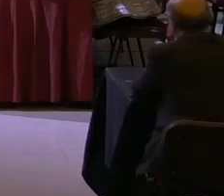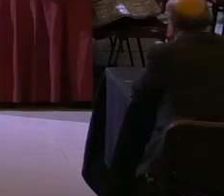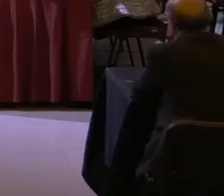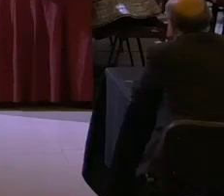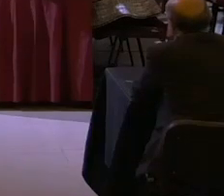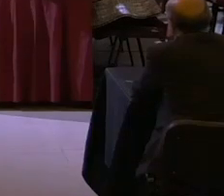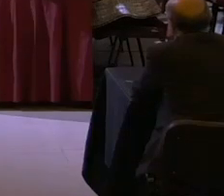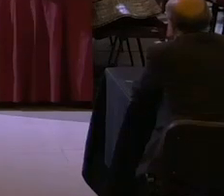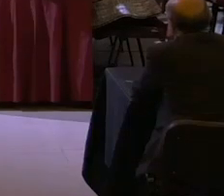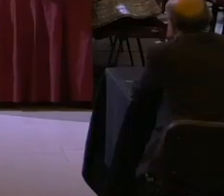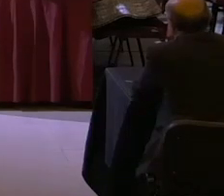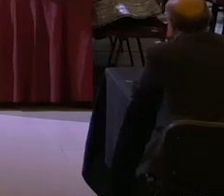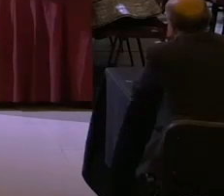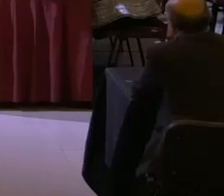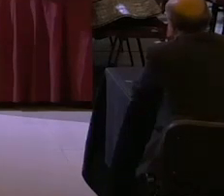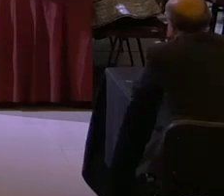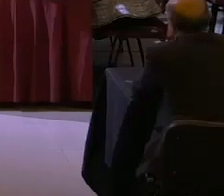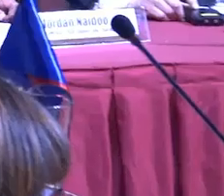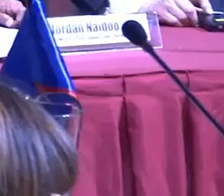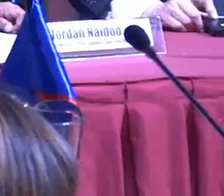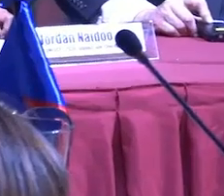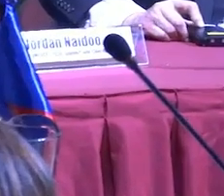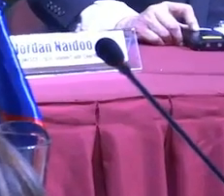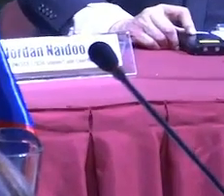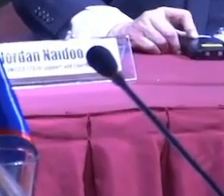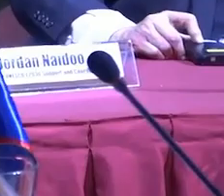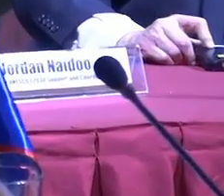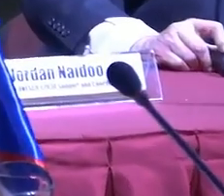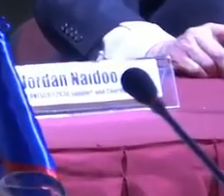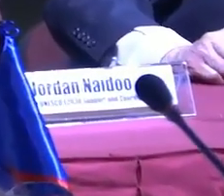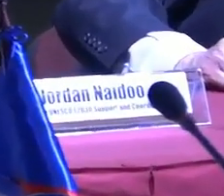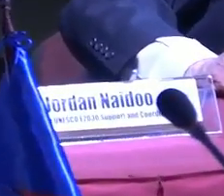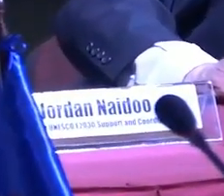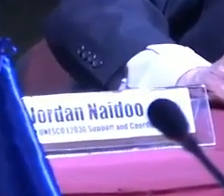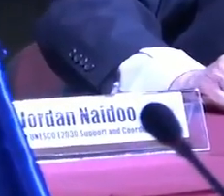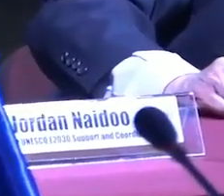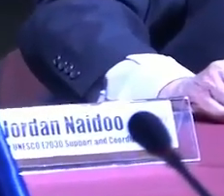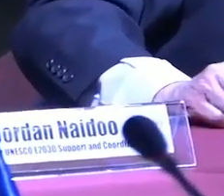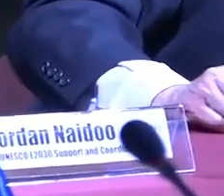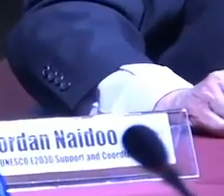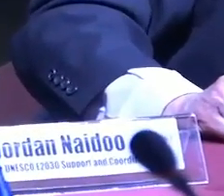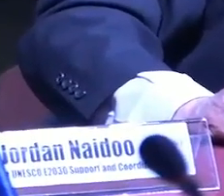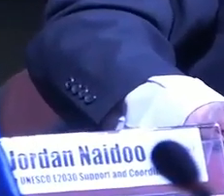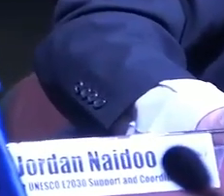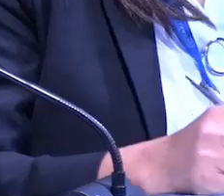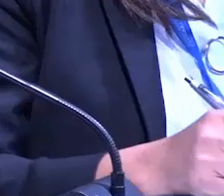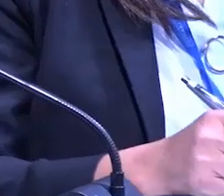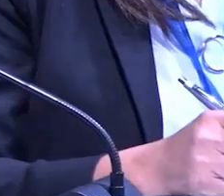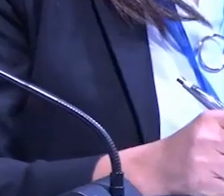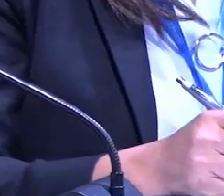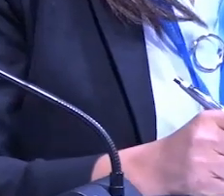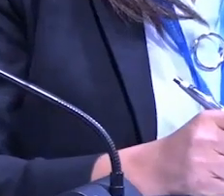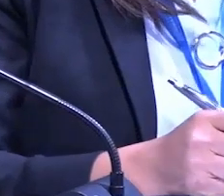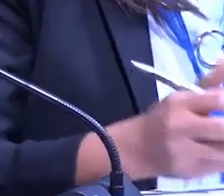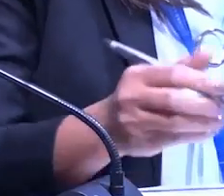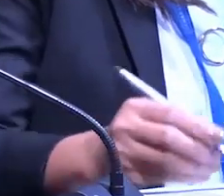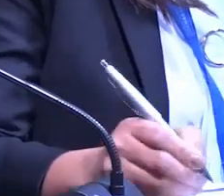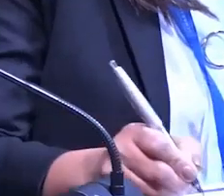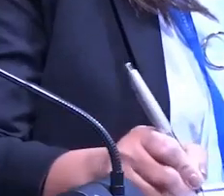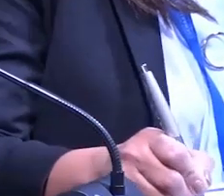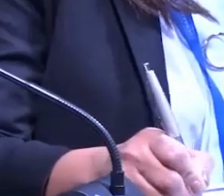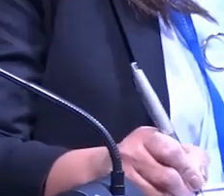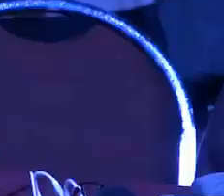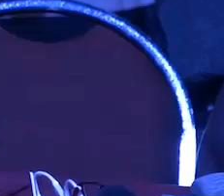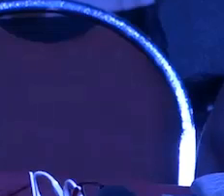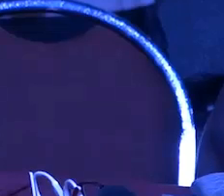sistemas educativos. La reunión de ministros fue un espacio para intercambiar ideas, revisar experiencias, desafíos y lecciones aprendidas